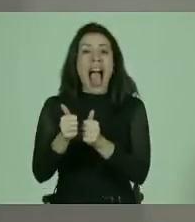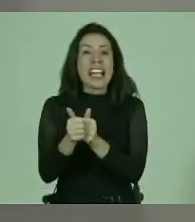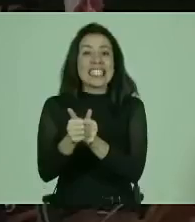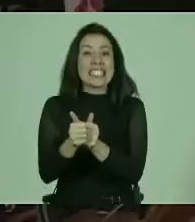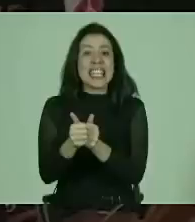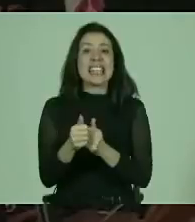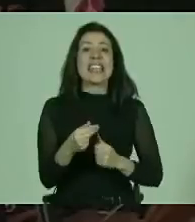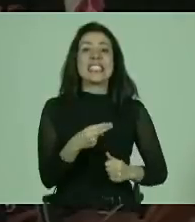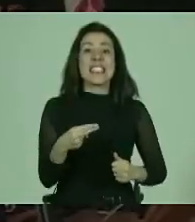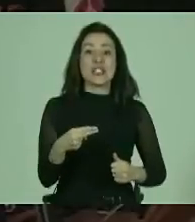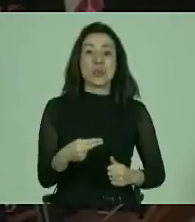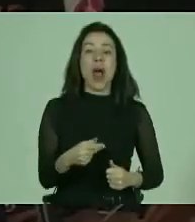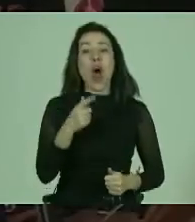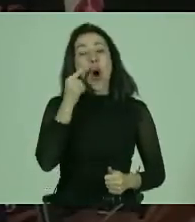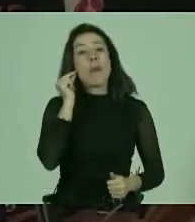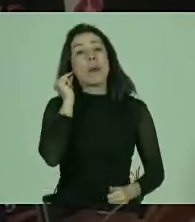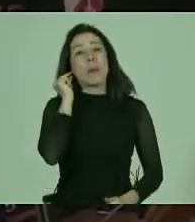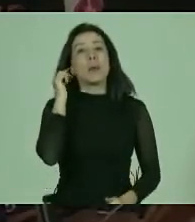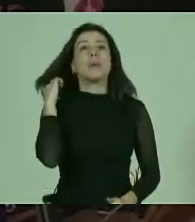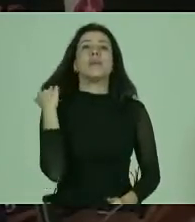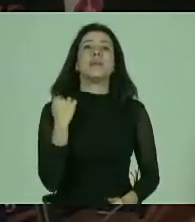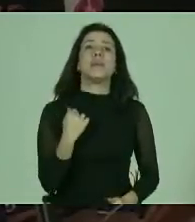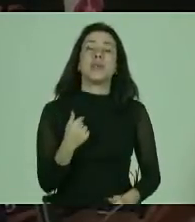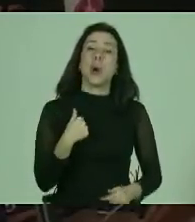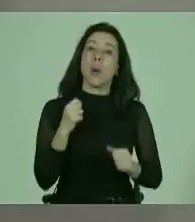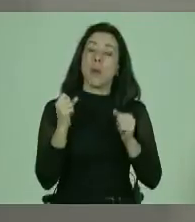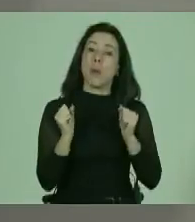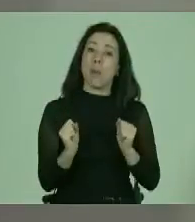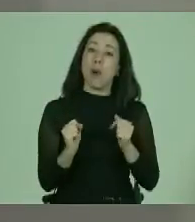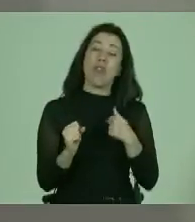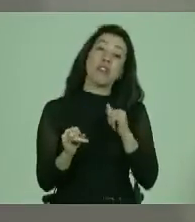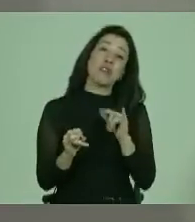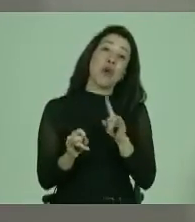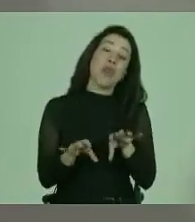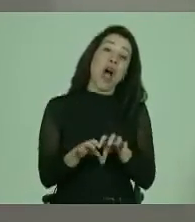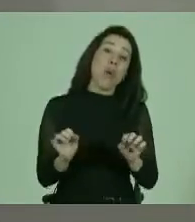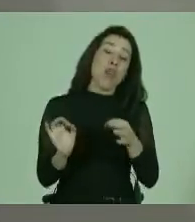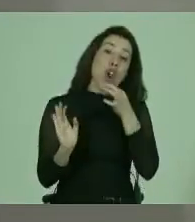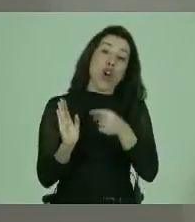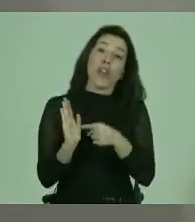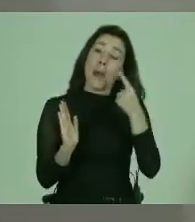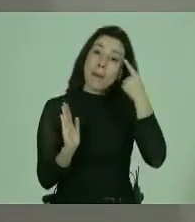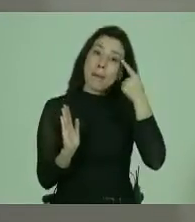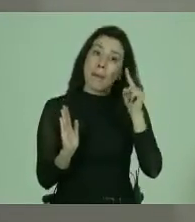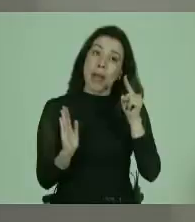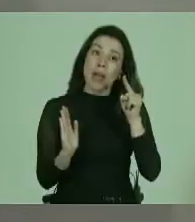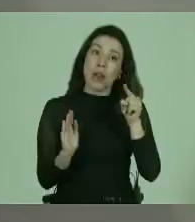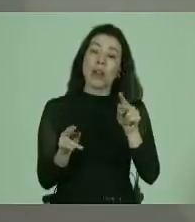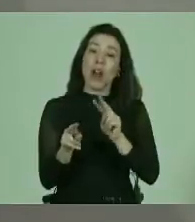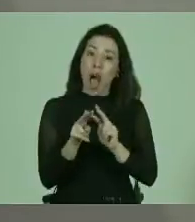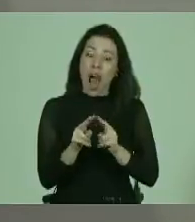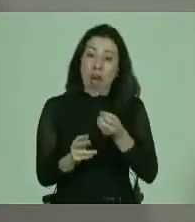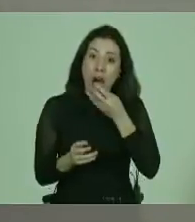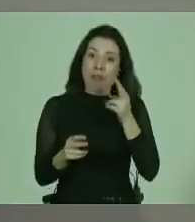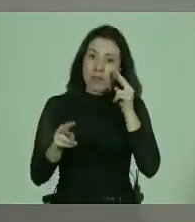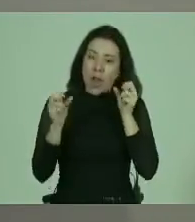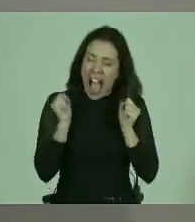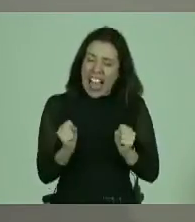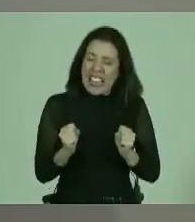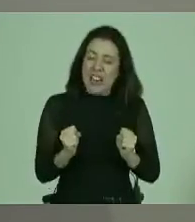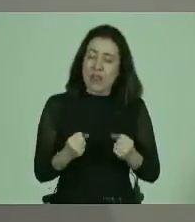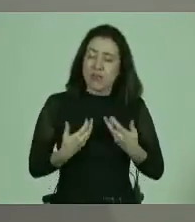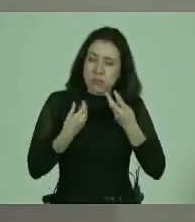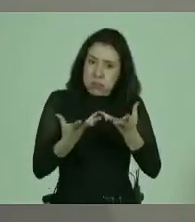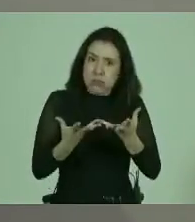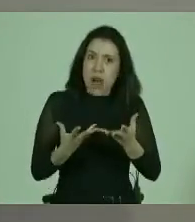sexuales uno puede estar de acuerdo con lo que dice pero se han mojado han analizado el tema y